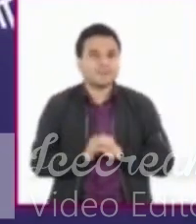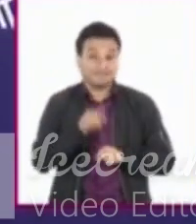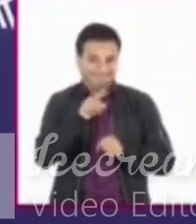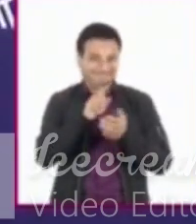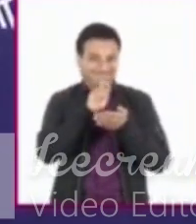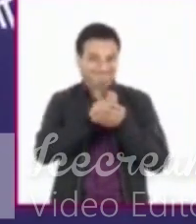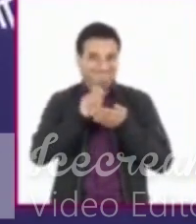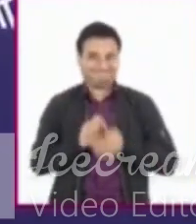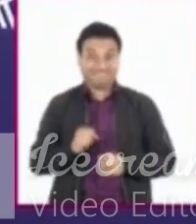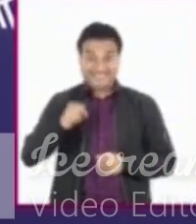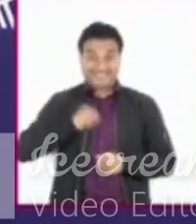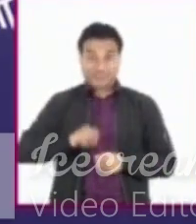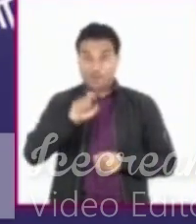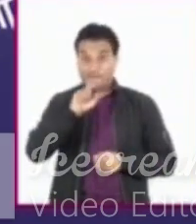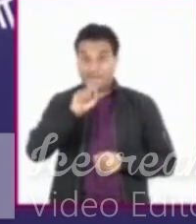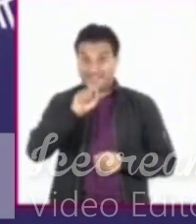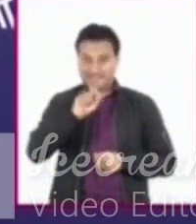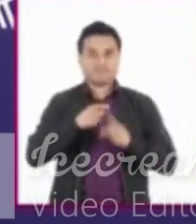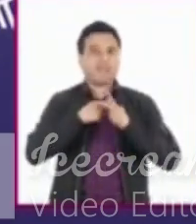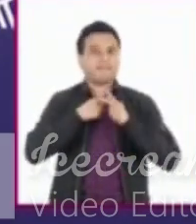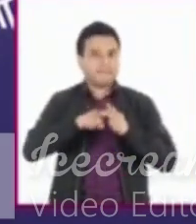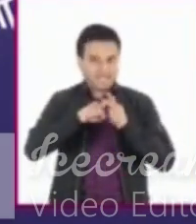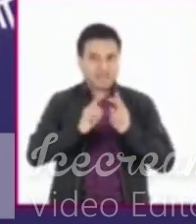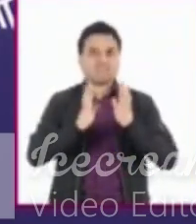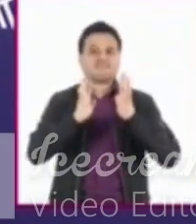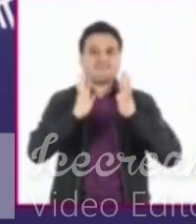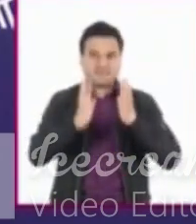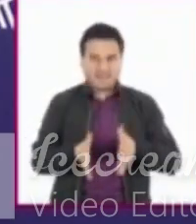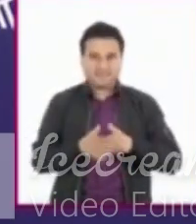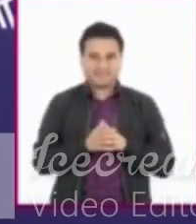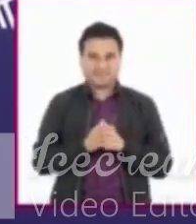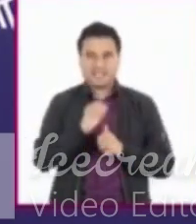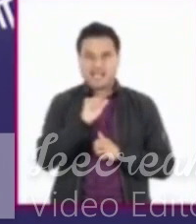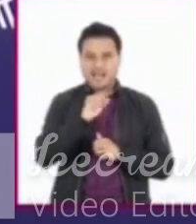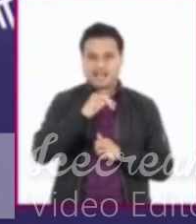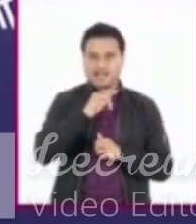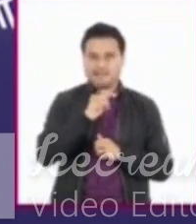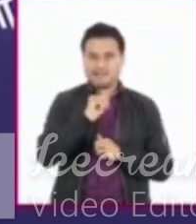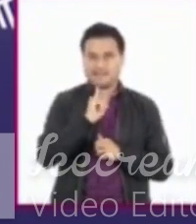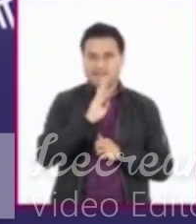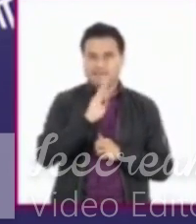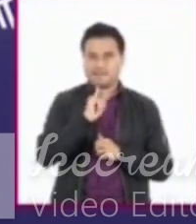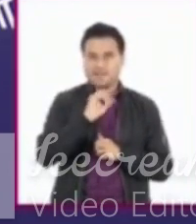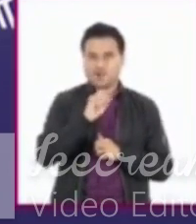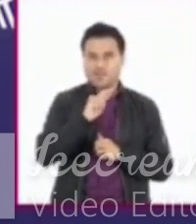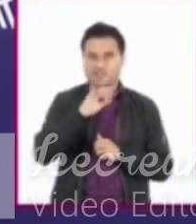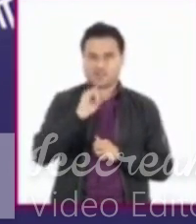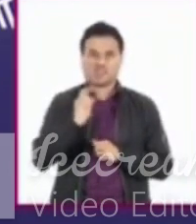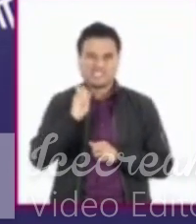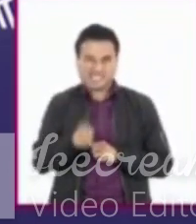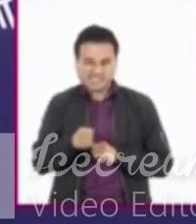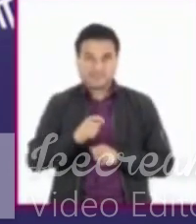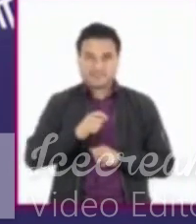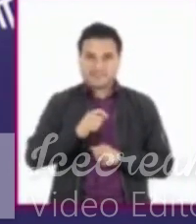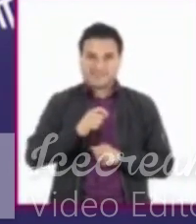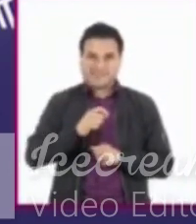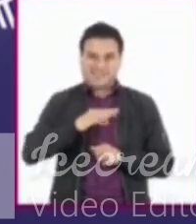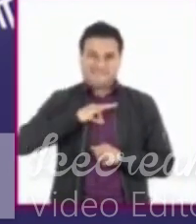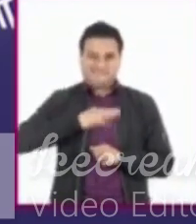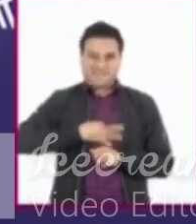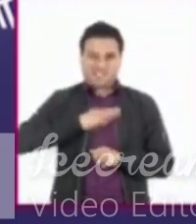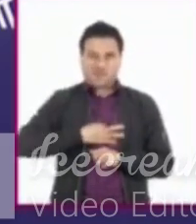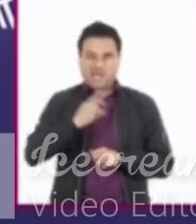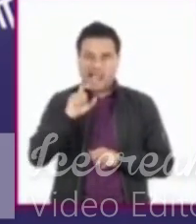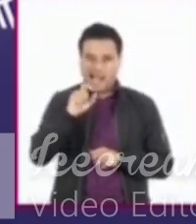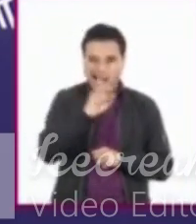En el siglo XX se empezaron a elaborar antibióticos y medicamentos para infecciones bacterianas, así como